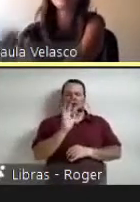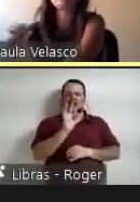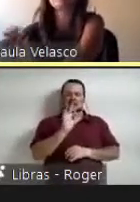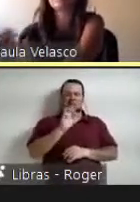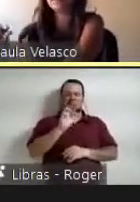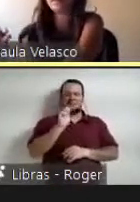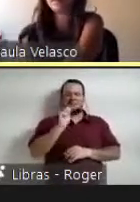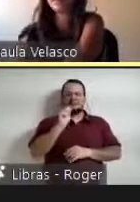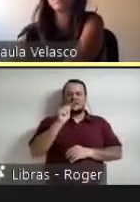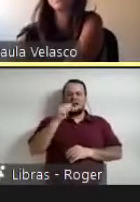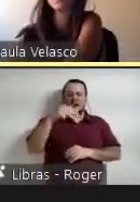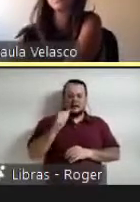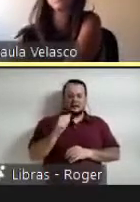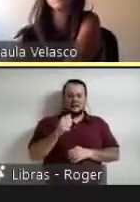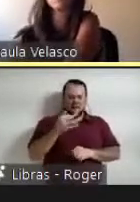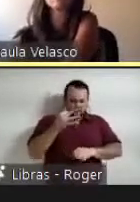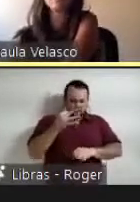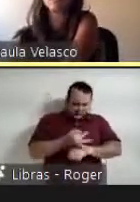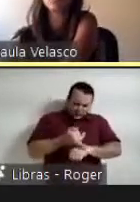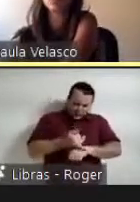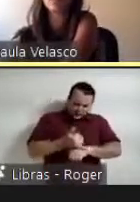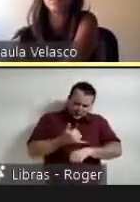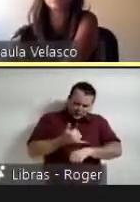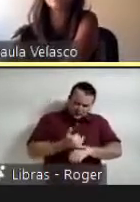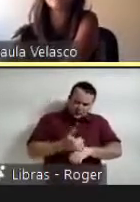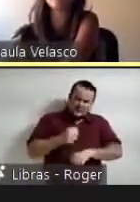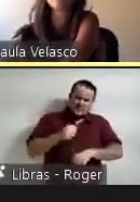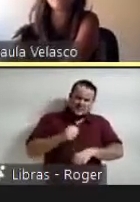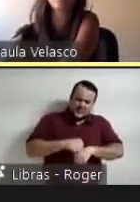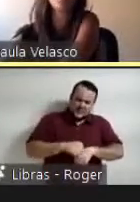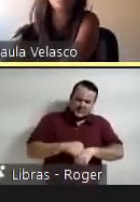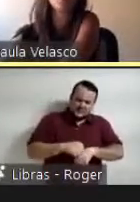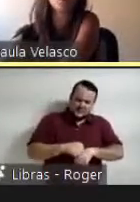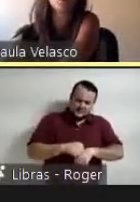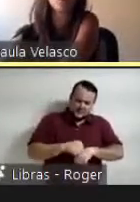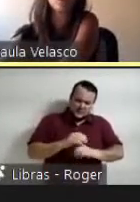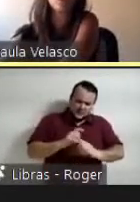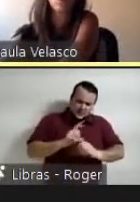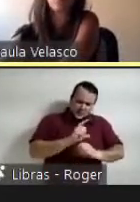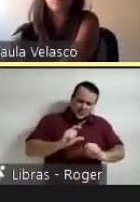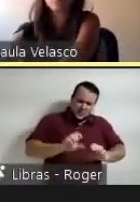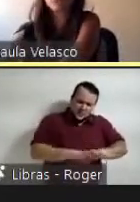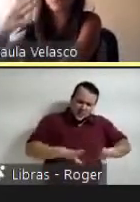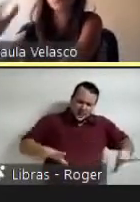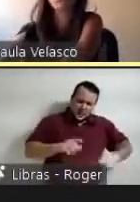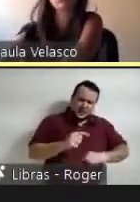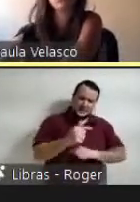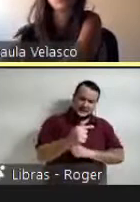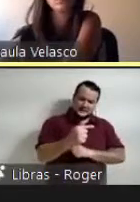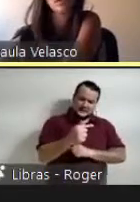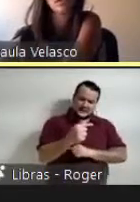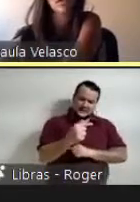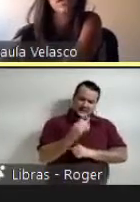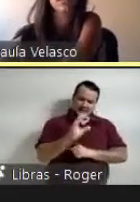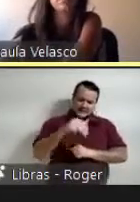existente de 7 centímetros que podían mantener todas las fachadas juntas todos los muros